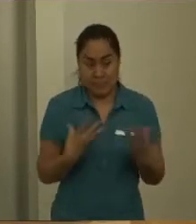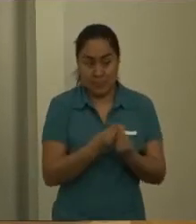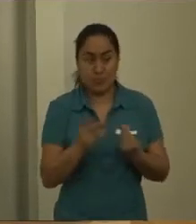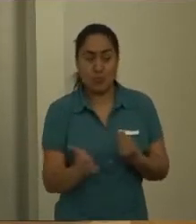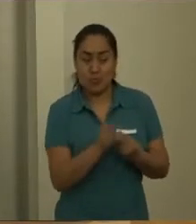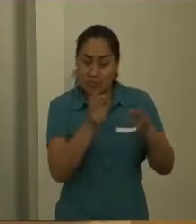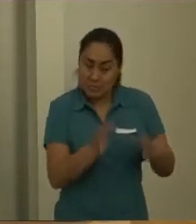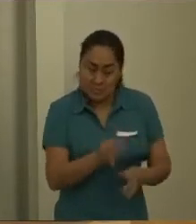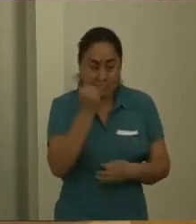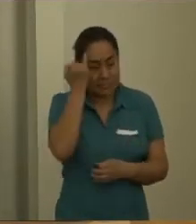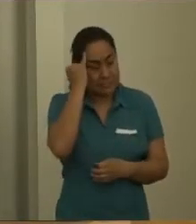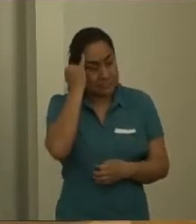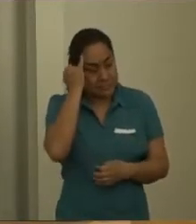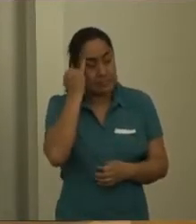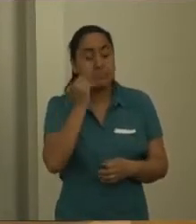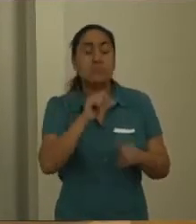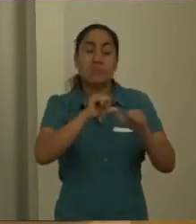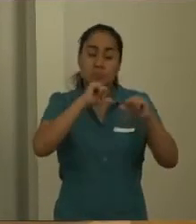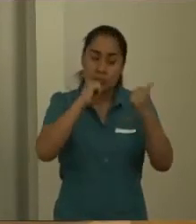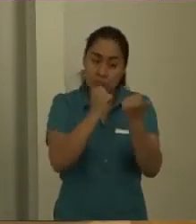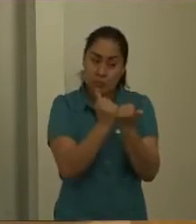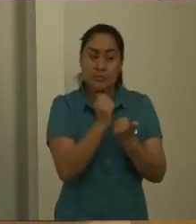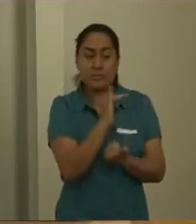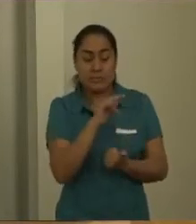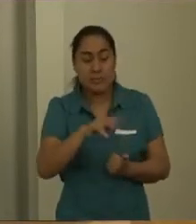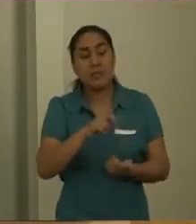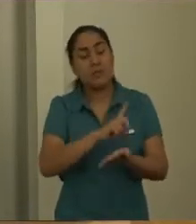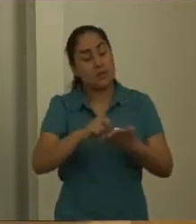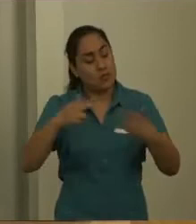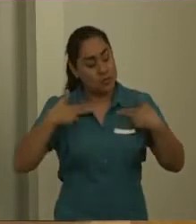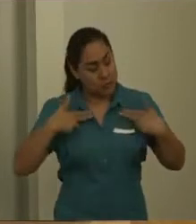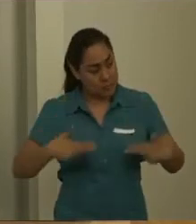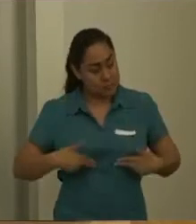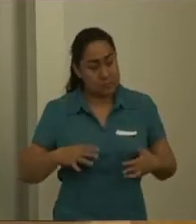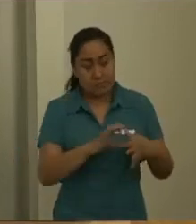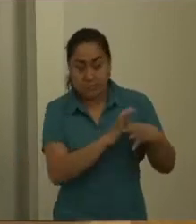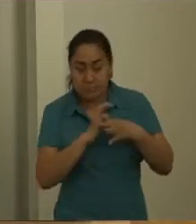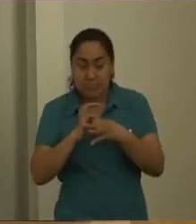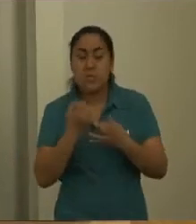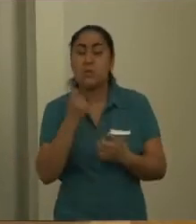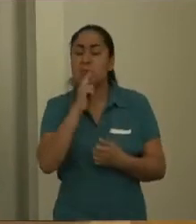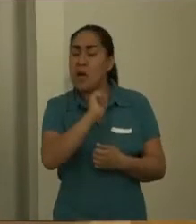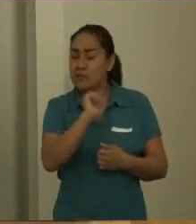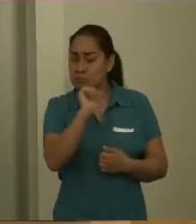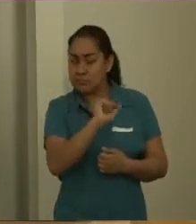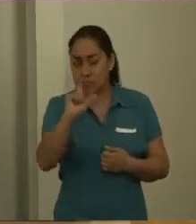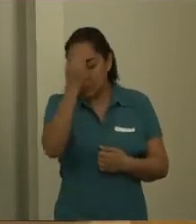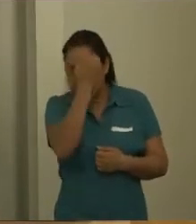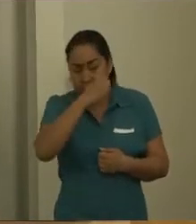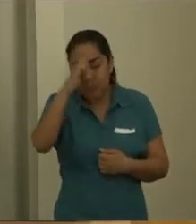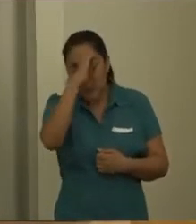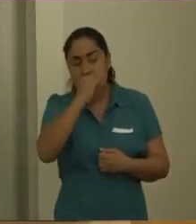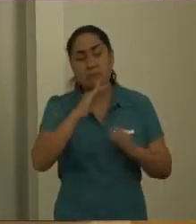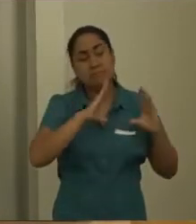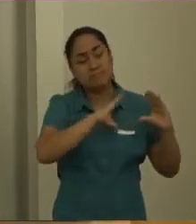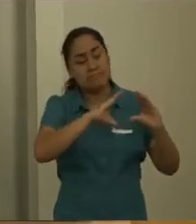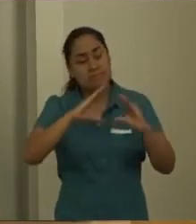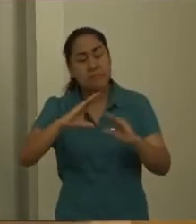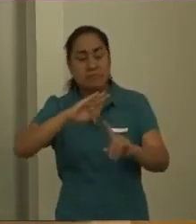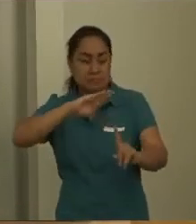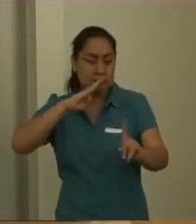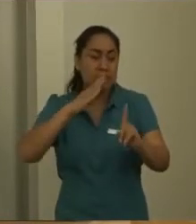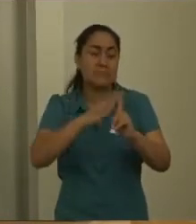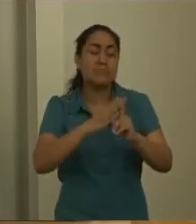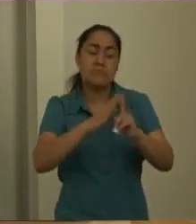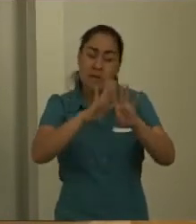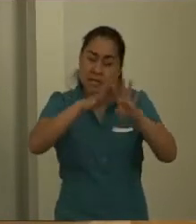originarios asociaciones civiles y derechos humanos así como expertos y académicos que se enfocarán en